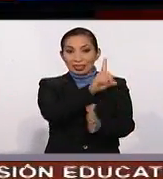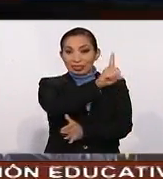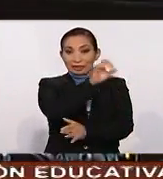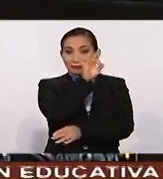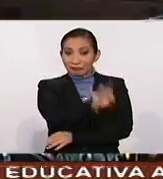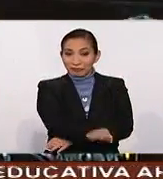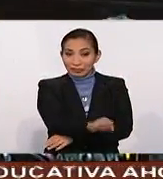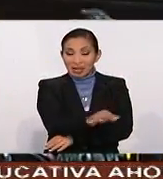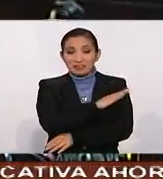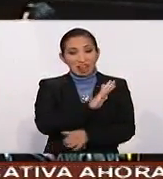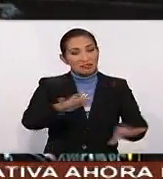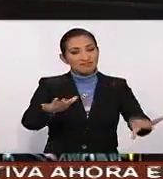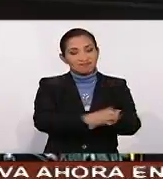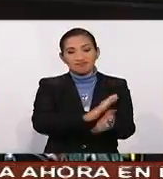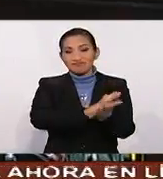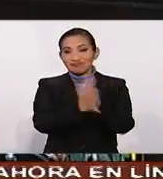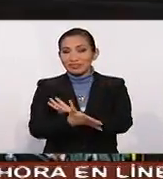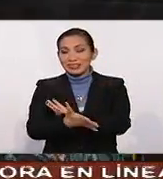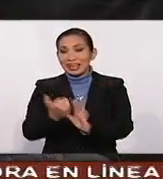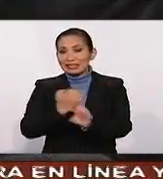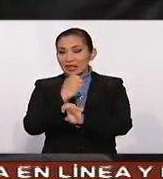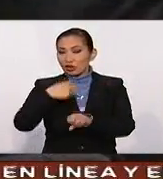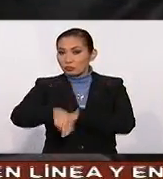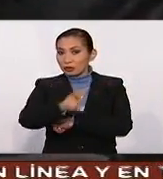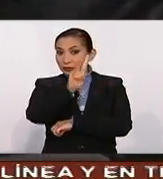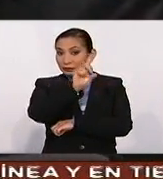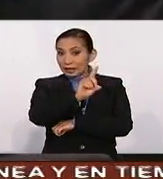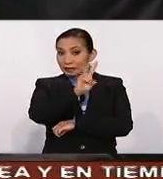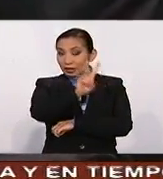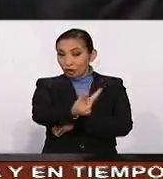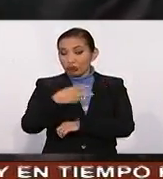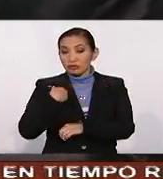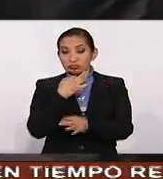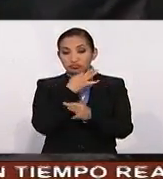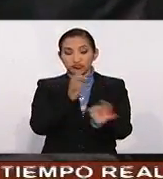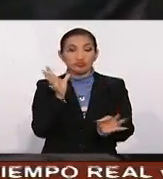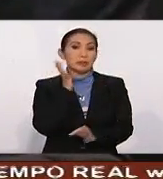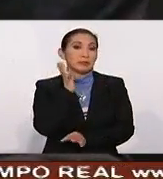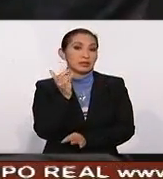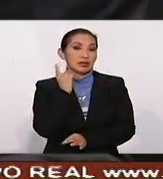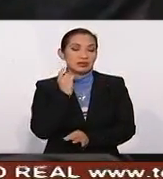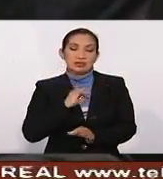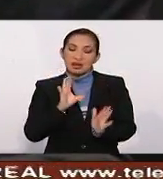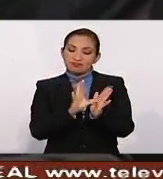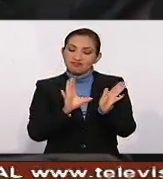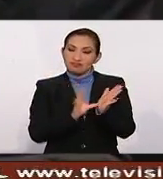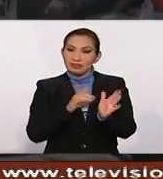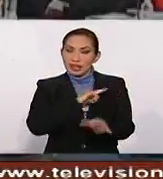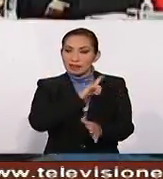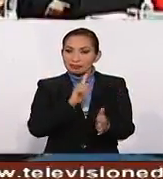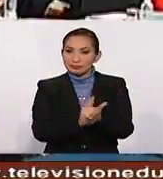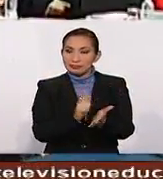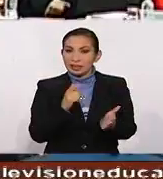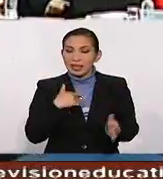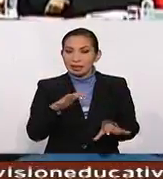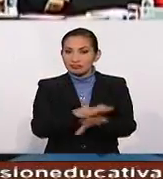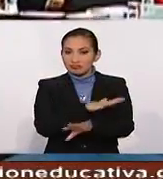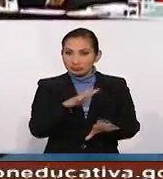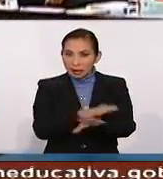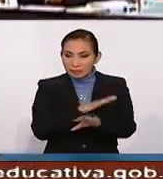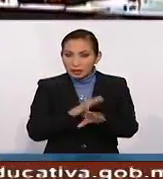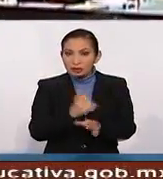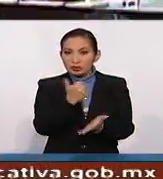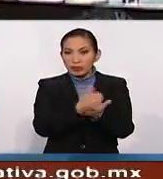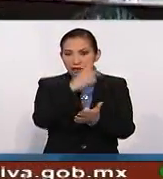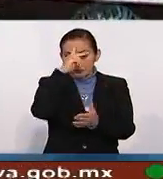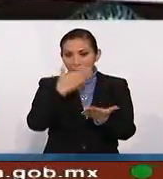Federal se convertirá en el estado 32 del país. El Congreso declaró la constitucionalidad de la reforma política de la Ciudad de México y